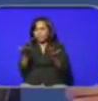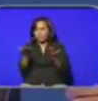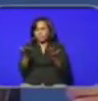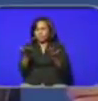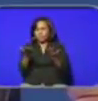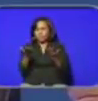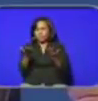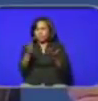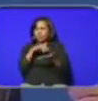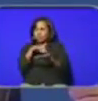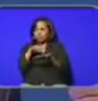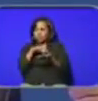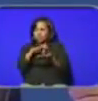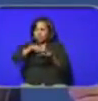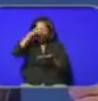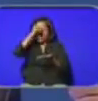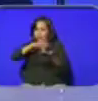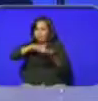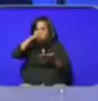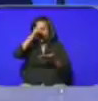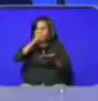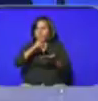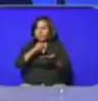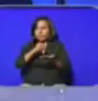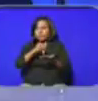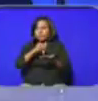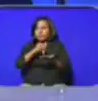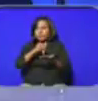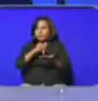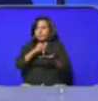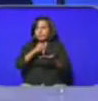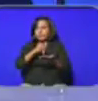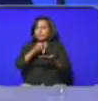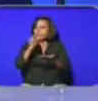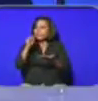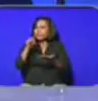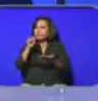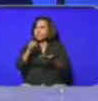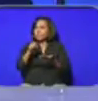el ICE. Sí, muchas gracias. Realmente el diseño